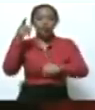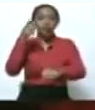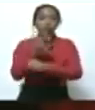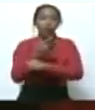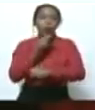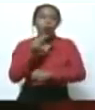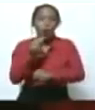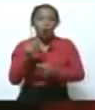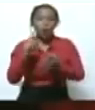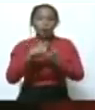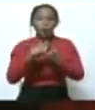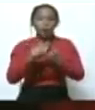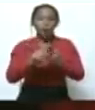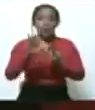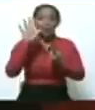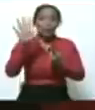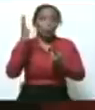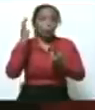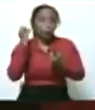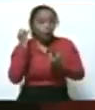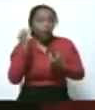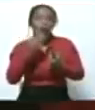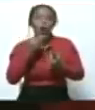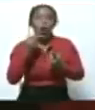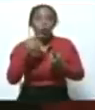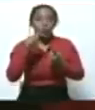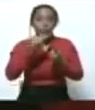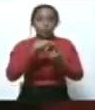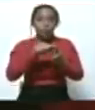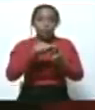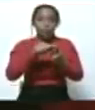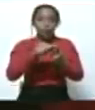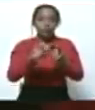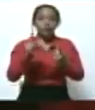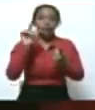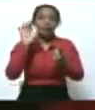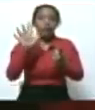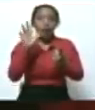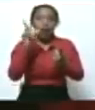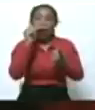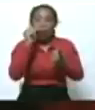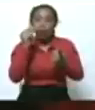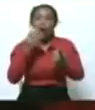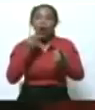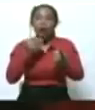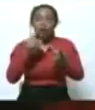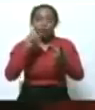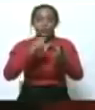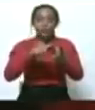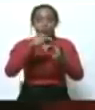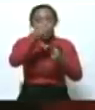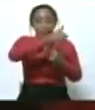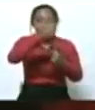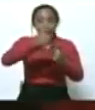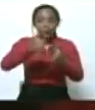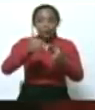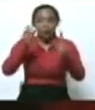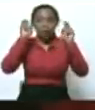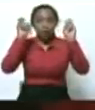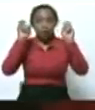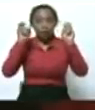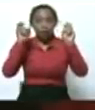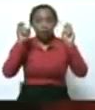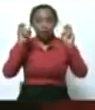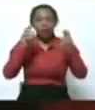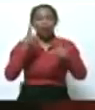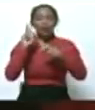jóvenes. 5 mujeres jóvenes, 5 hombres jóvenes, por cada uno de los sectores.